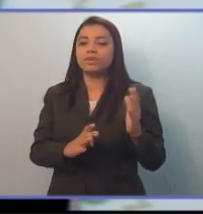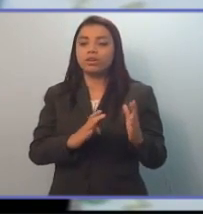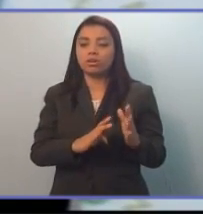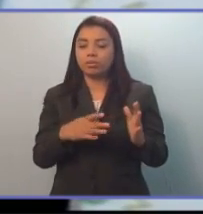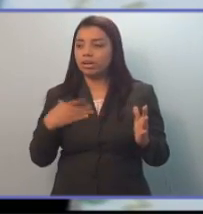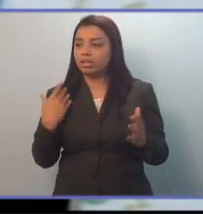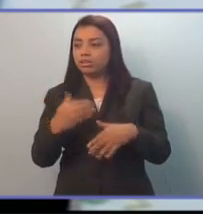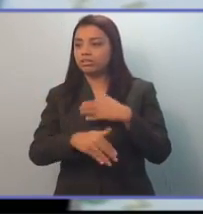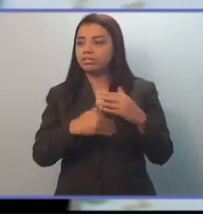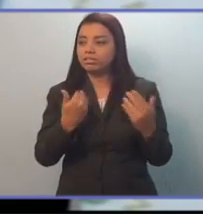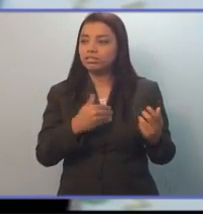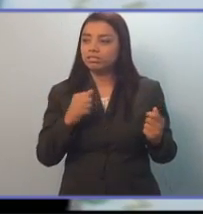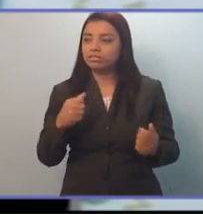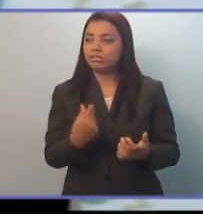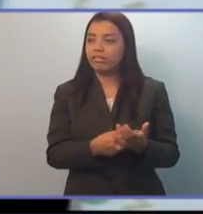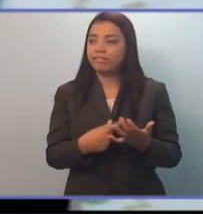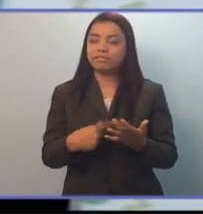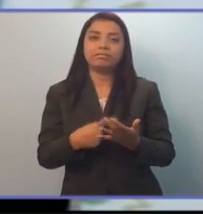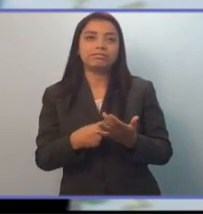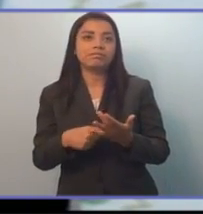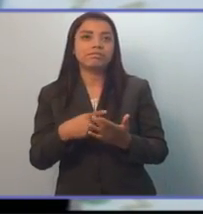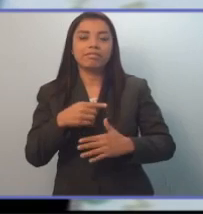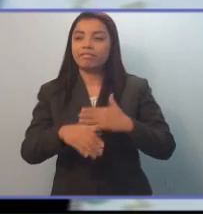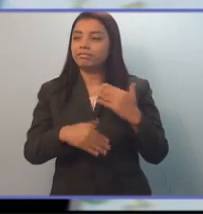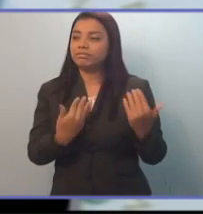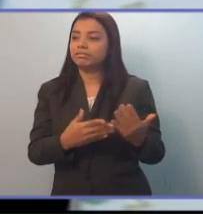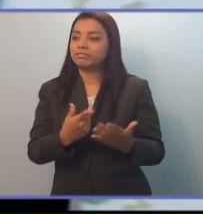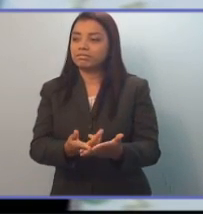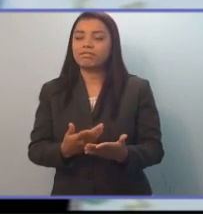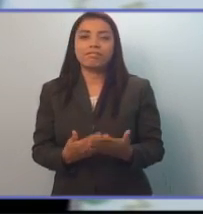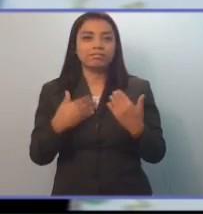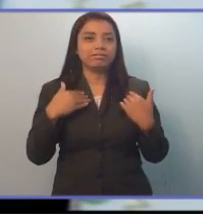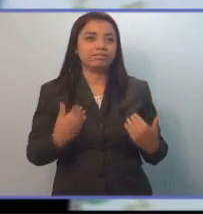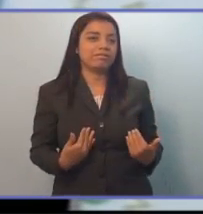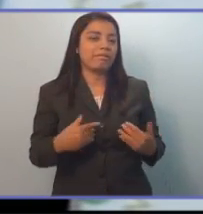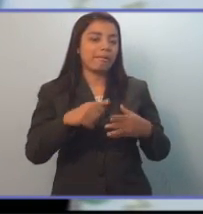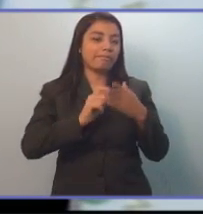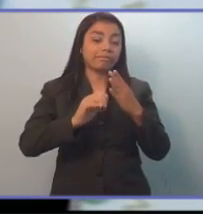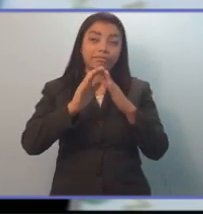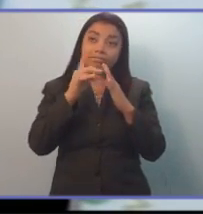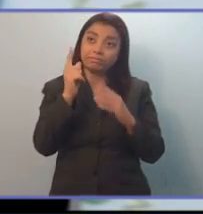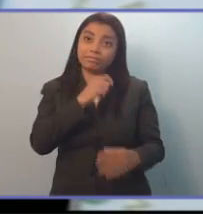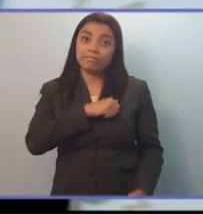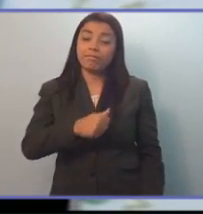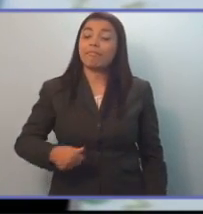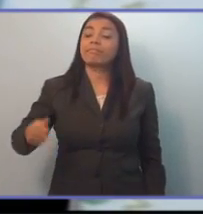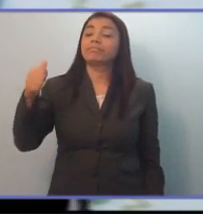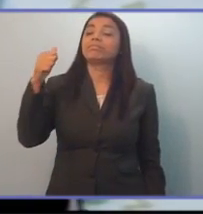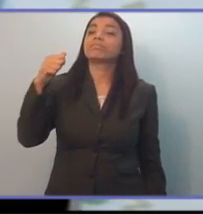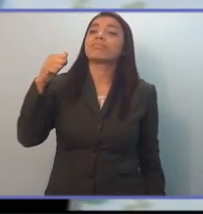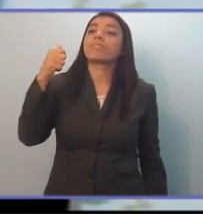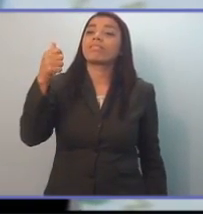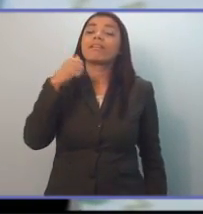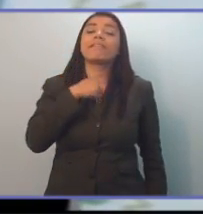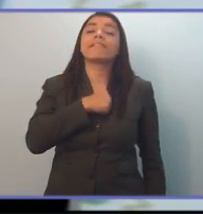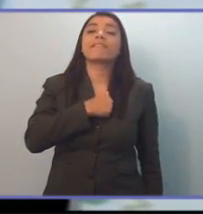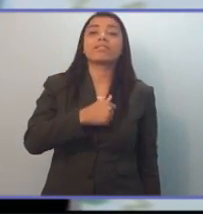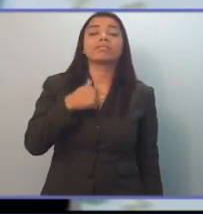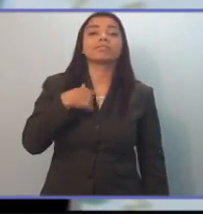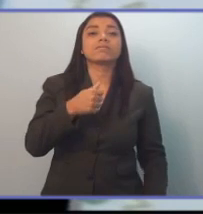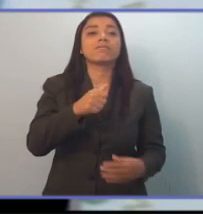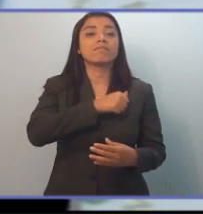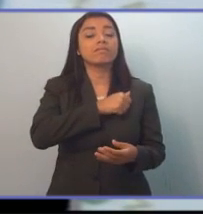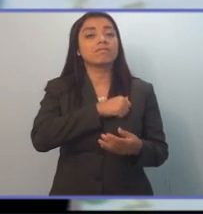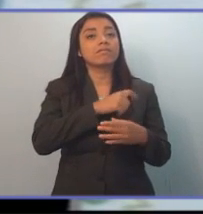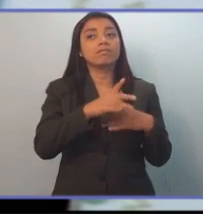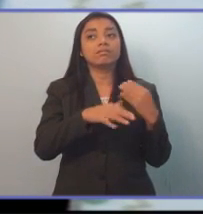queremos llamar así, tiene todo ese derecho de denunciar al funcionario, a las instituciones encargadas de velar